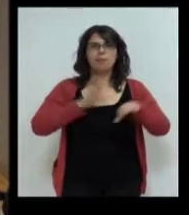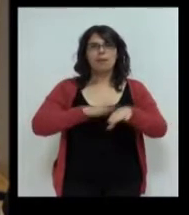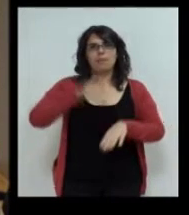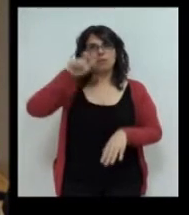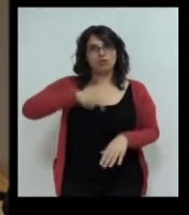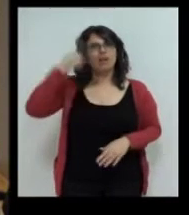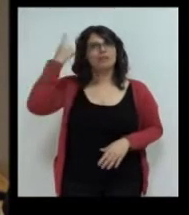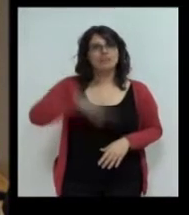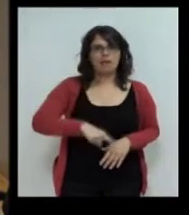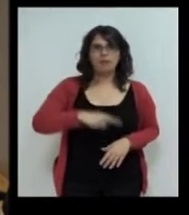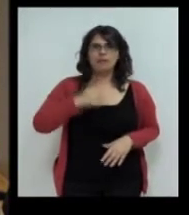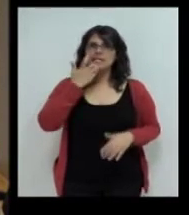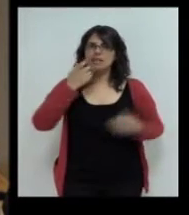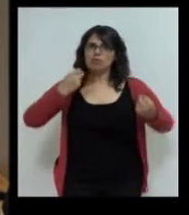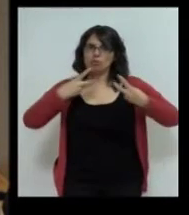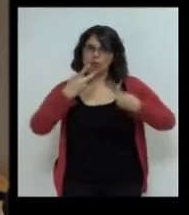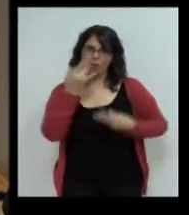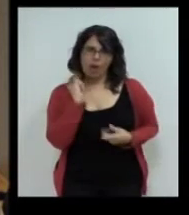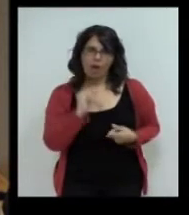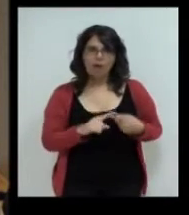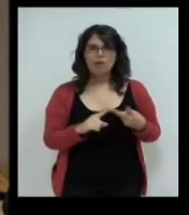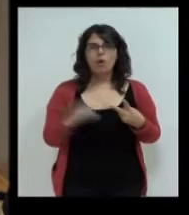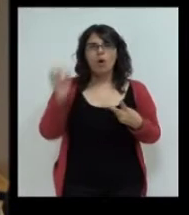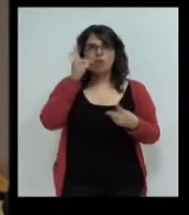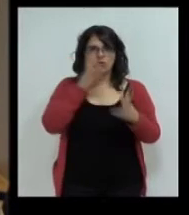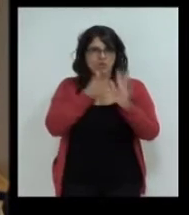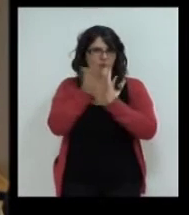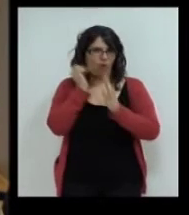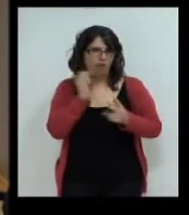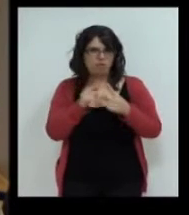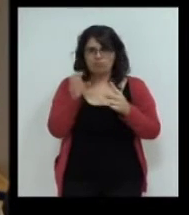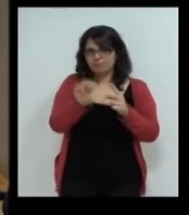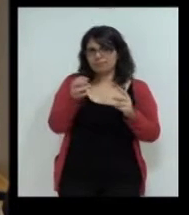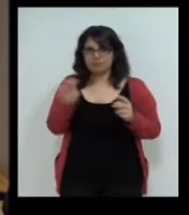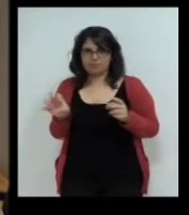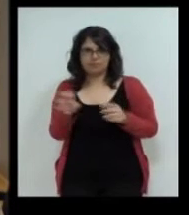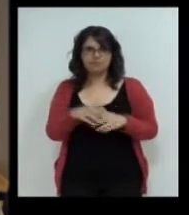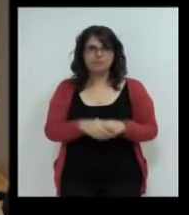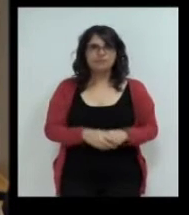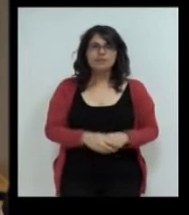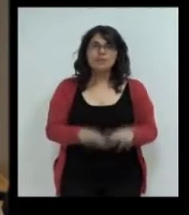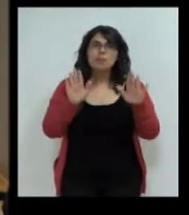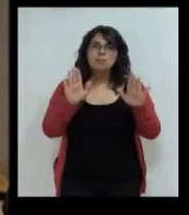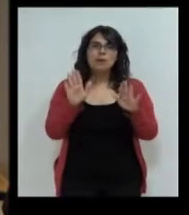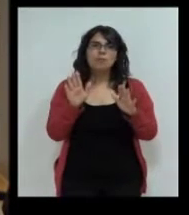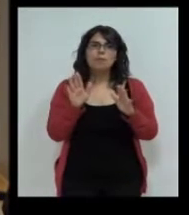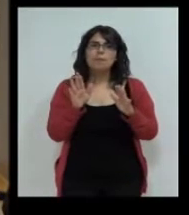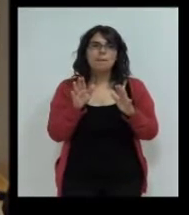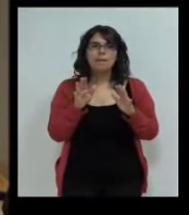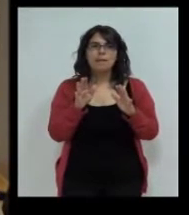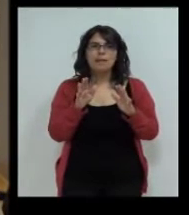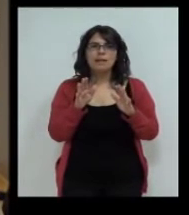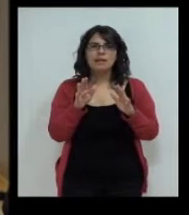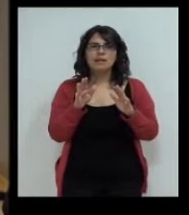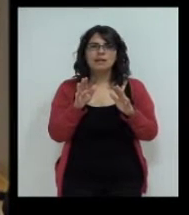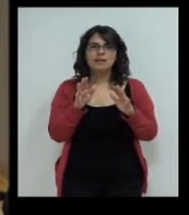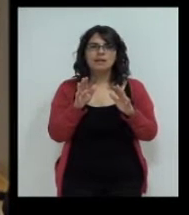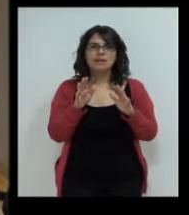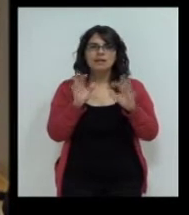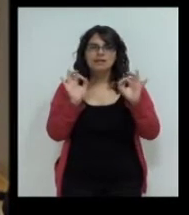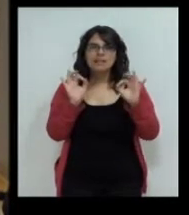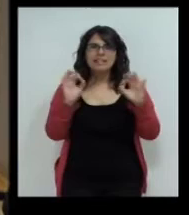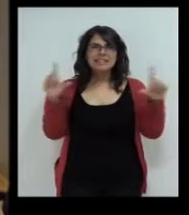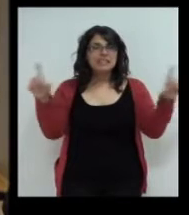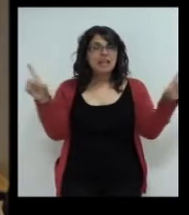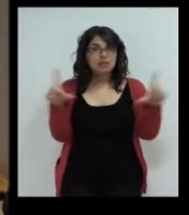indicas acceso subtitulado o acceso de audiodescripción, pero claro, los televisores tienes